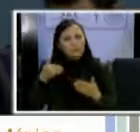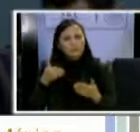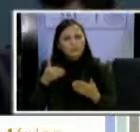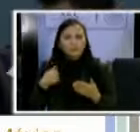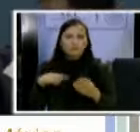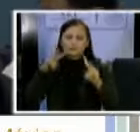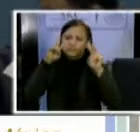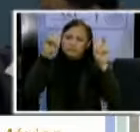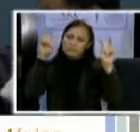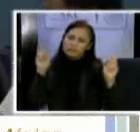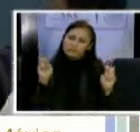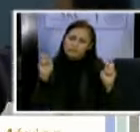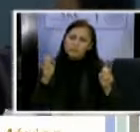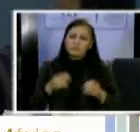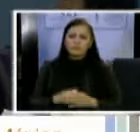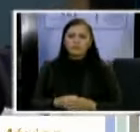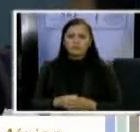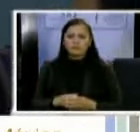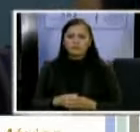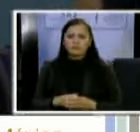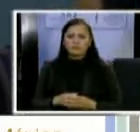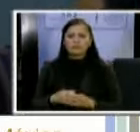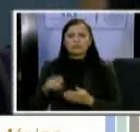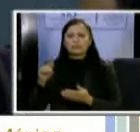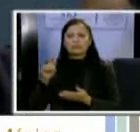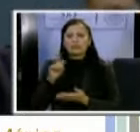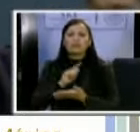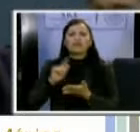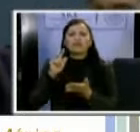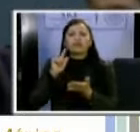El tema es de legislación civil de los